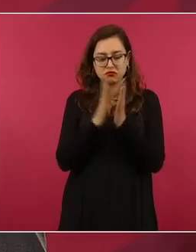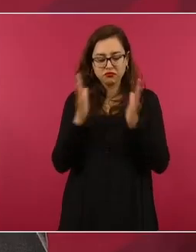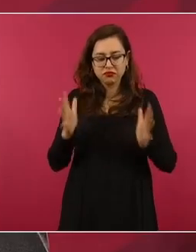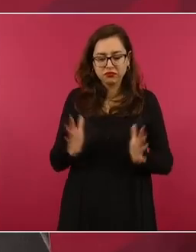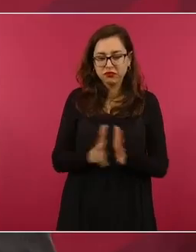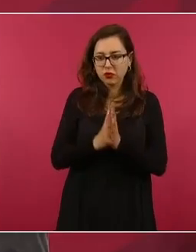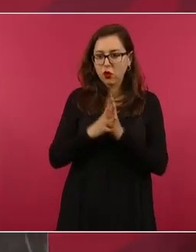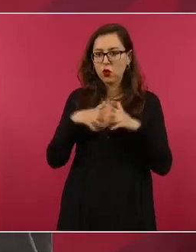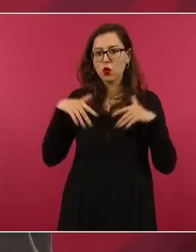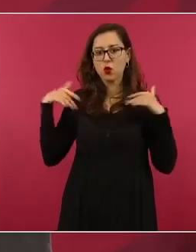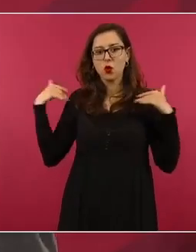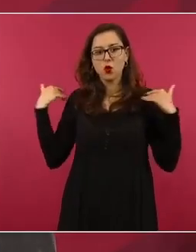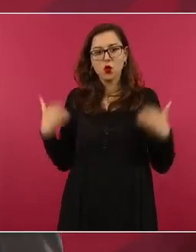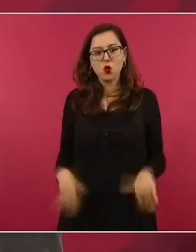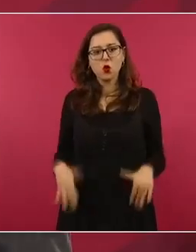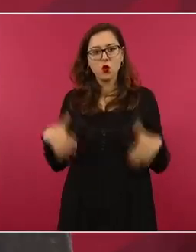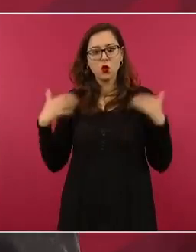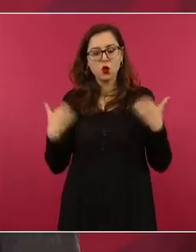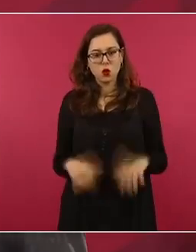y